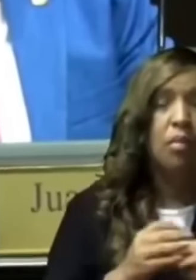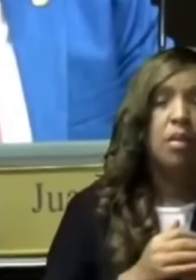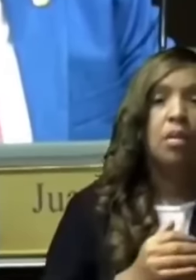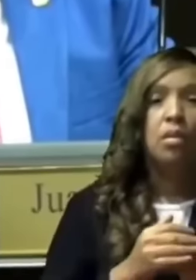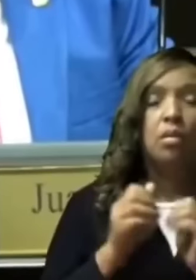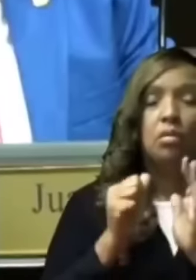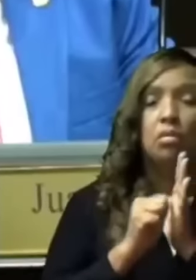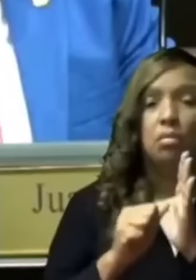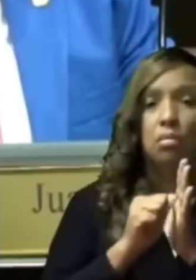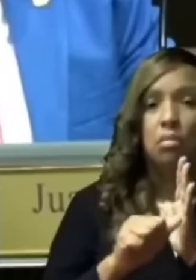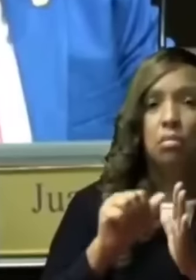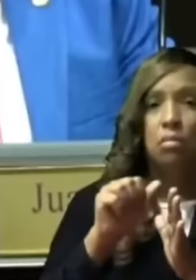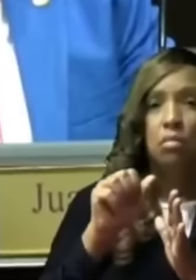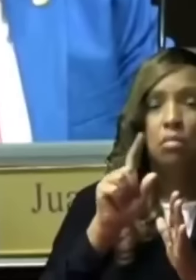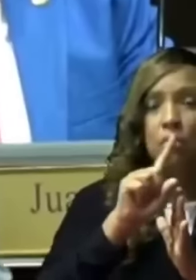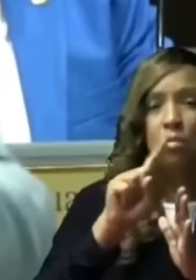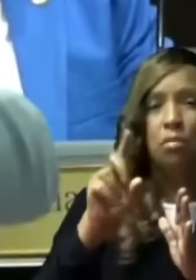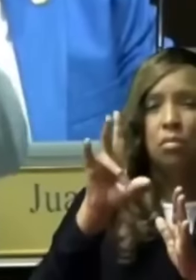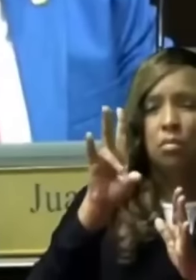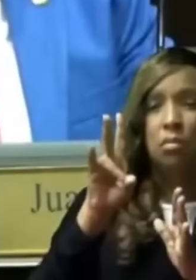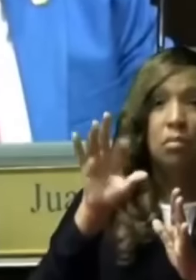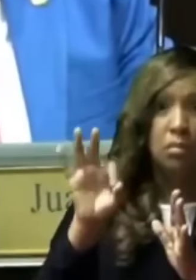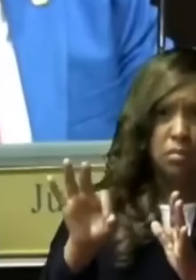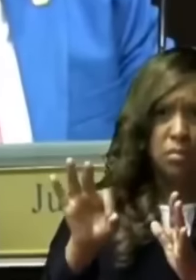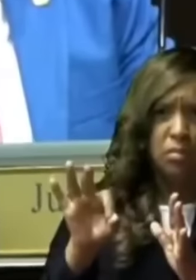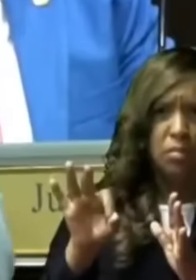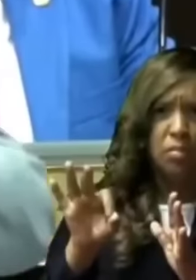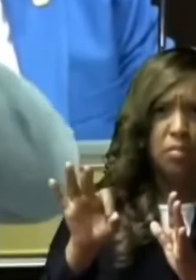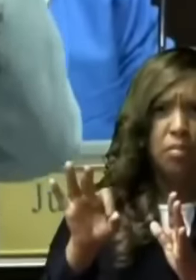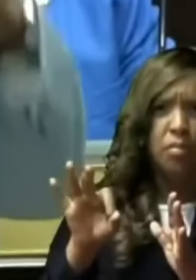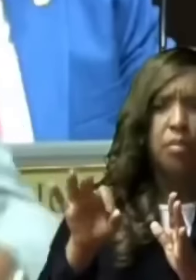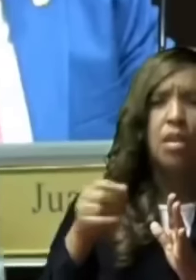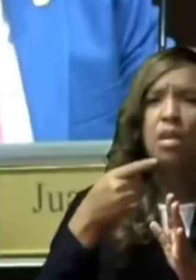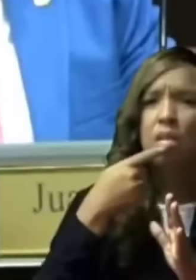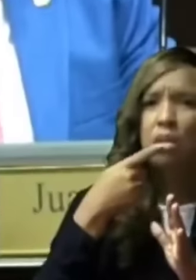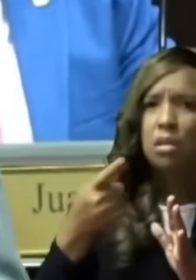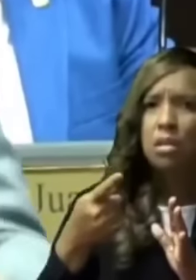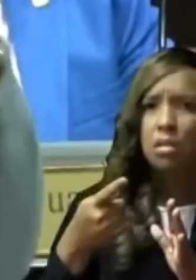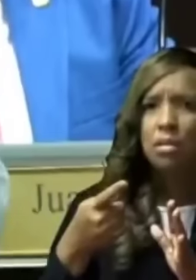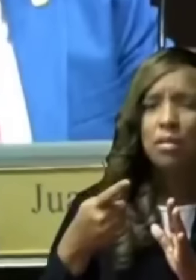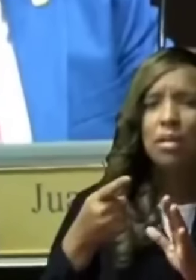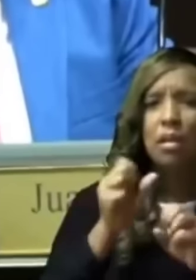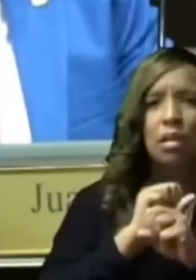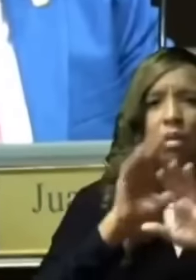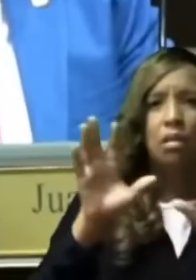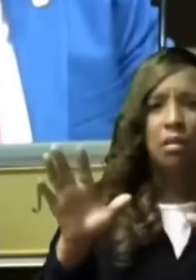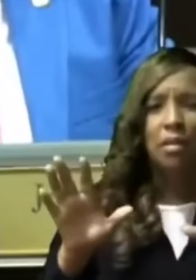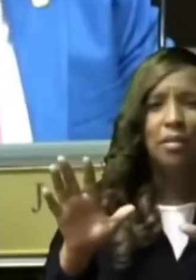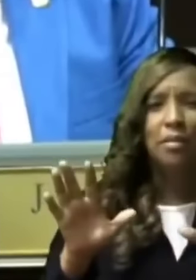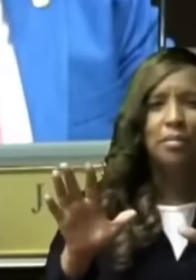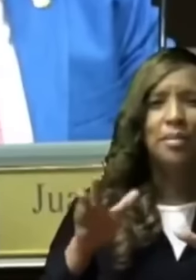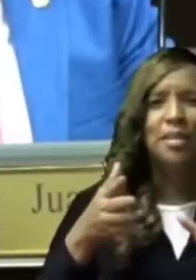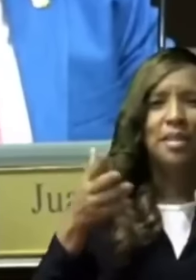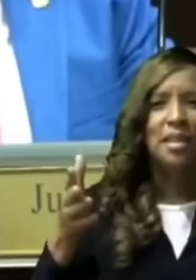claros y específicos. Autonomía funcional, autonomía de presupuesto, el Ministerio Público independiente.